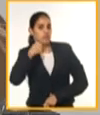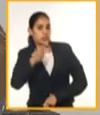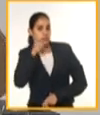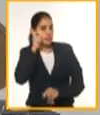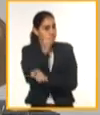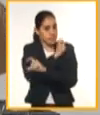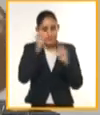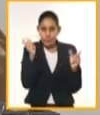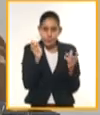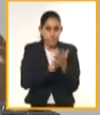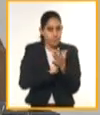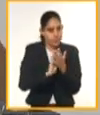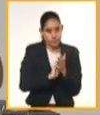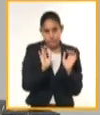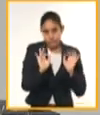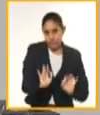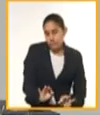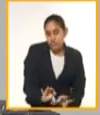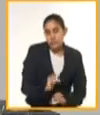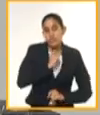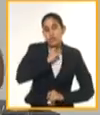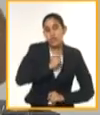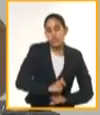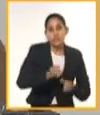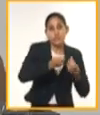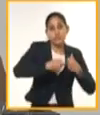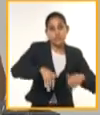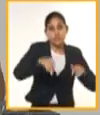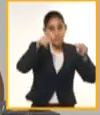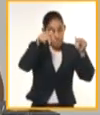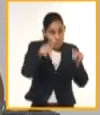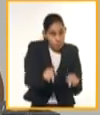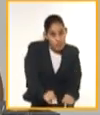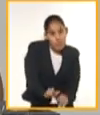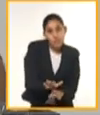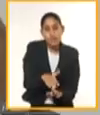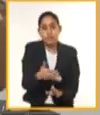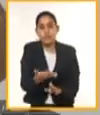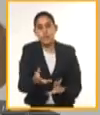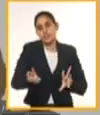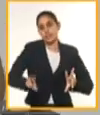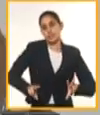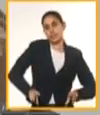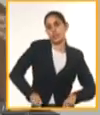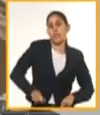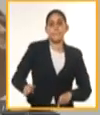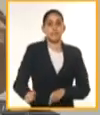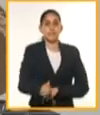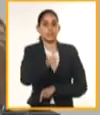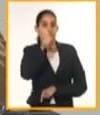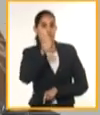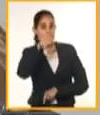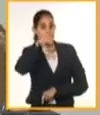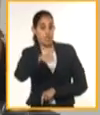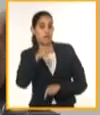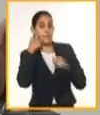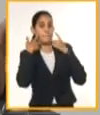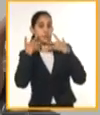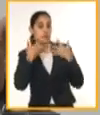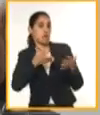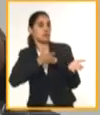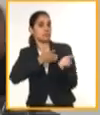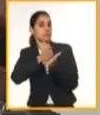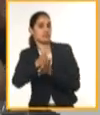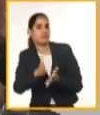sorprenderse que en medio de las circunstancias actuales, ya después que asumió como presidente, mantenga ese tipo de ritmo de